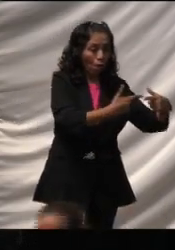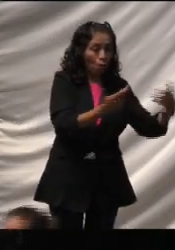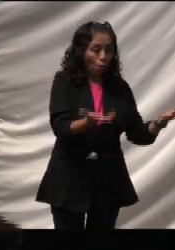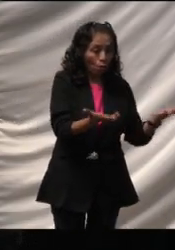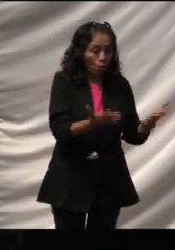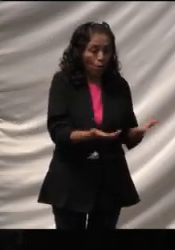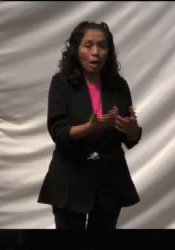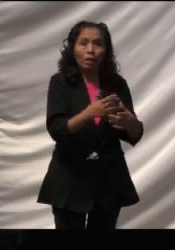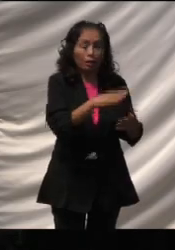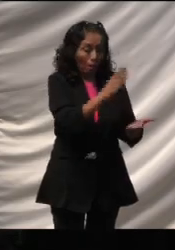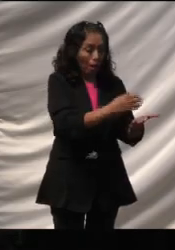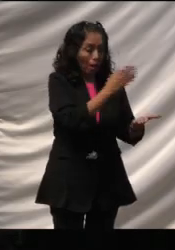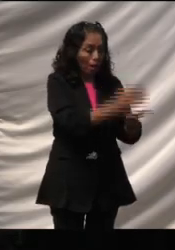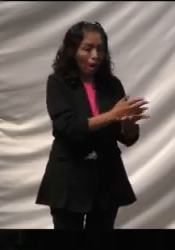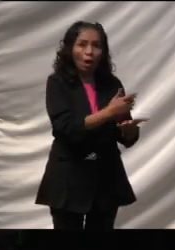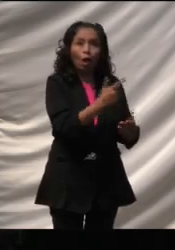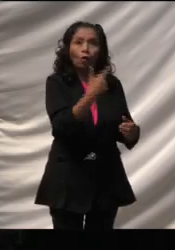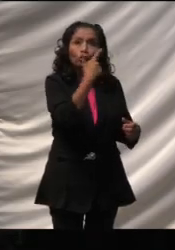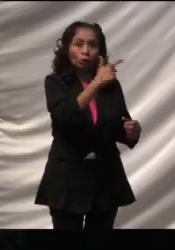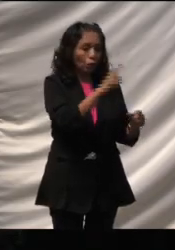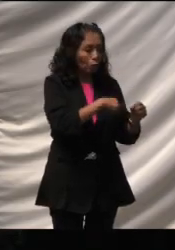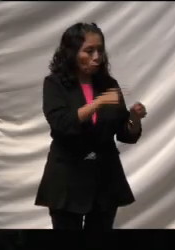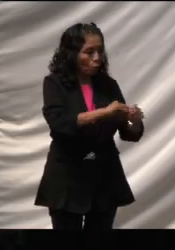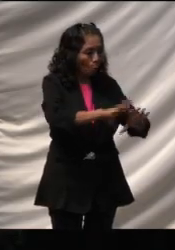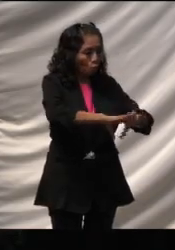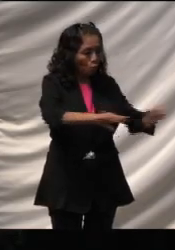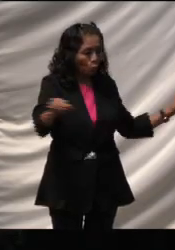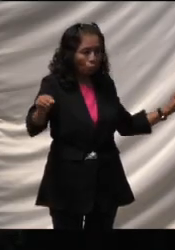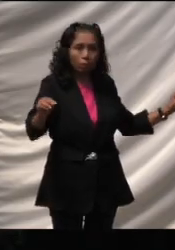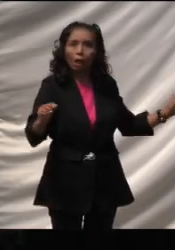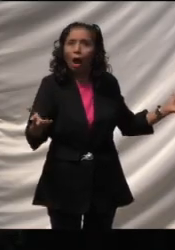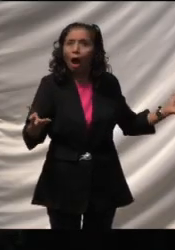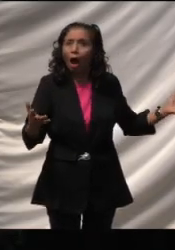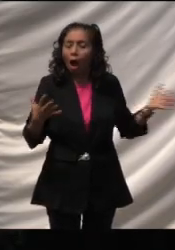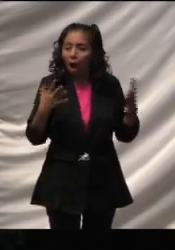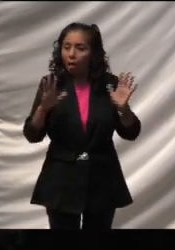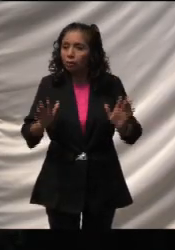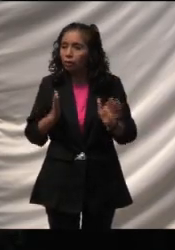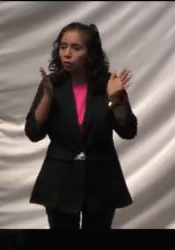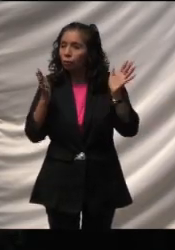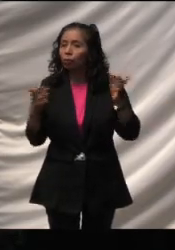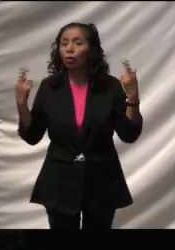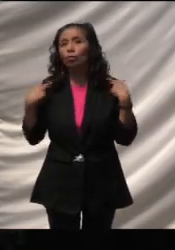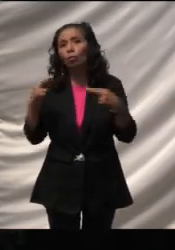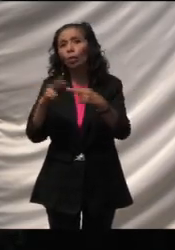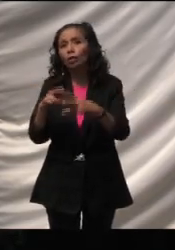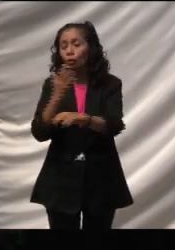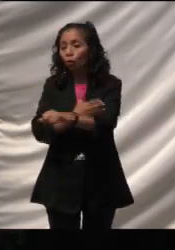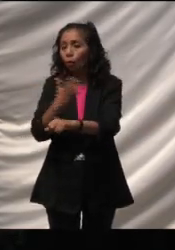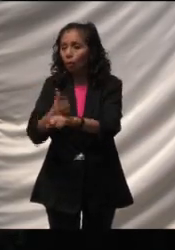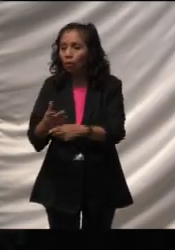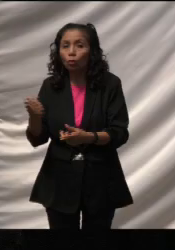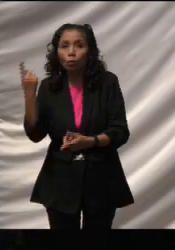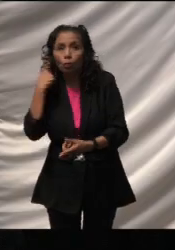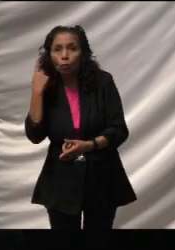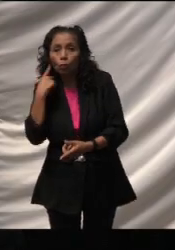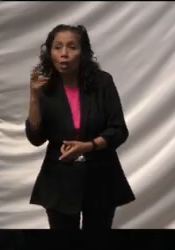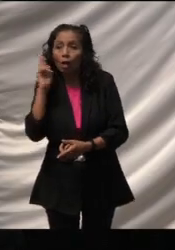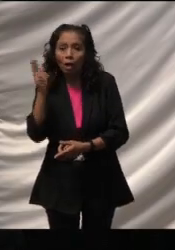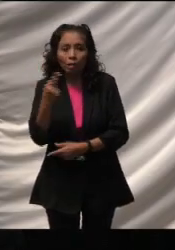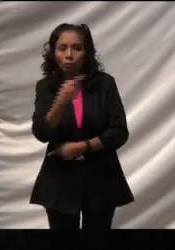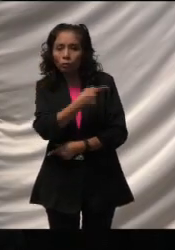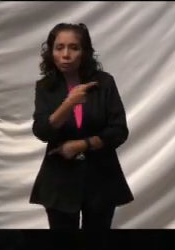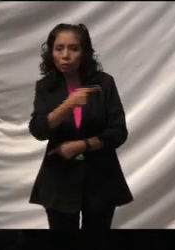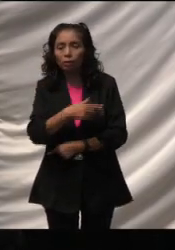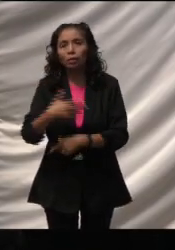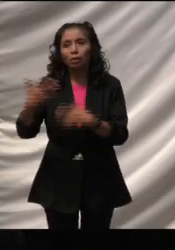sus 7 colores. Carla se asombró al escuchar eso y fue corriendo a contarle a sus maestros y compañeros lo que había escuchado.